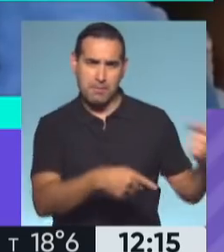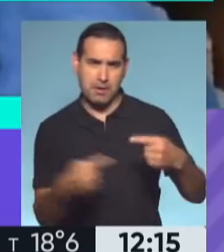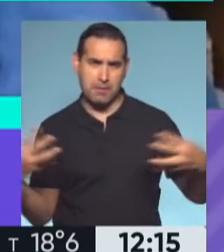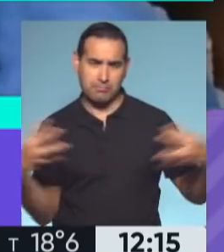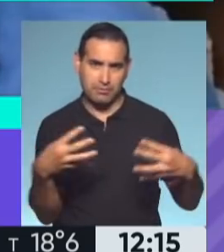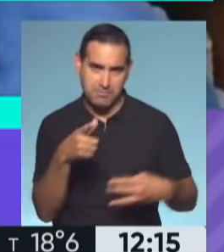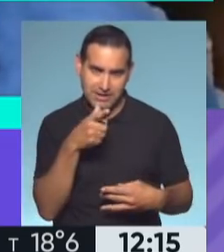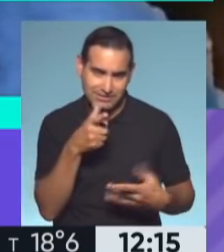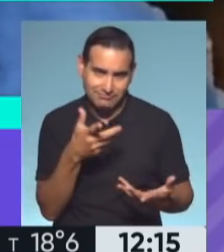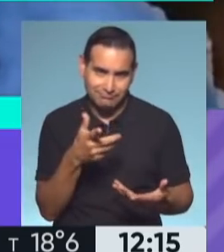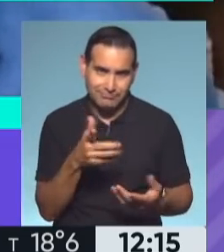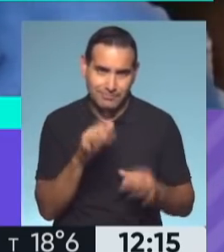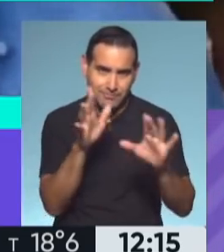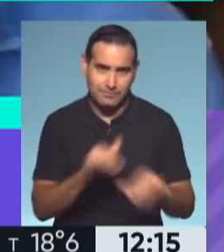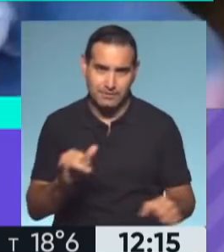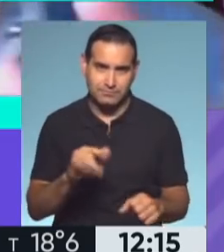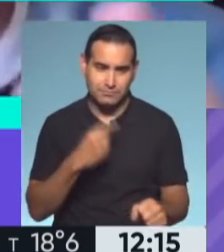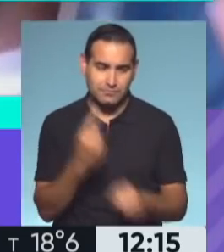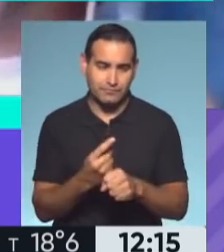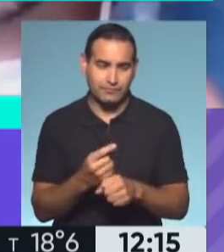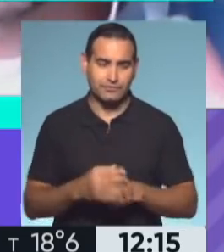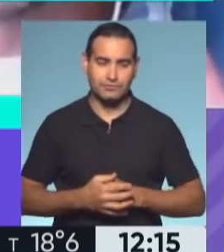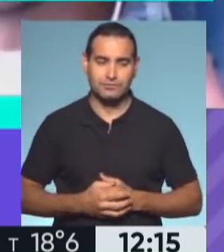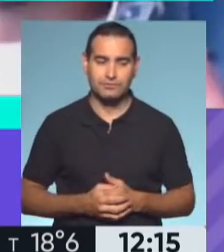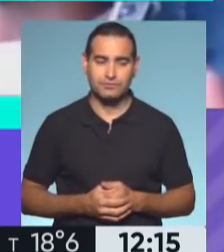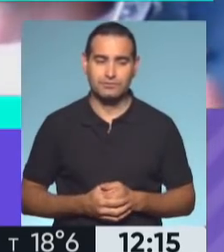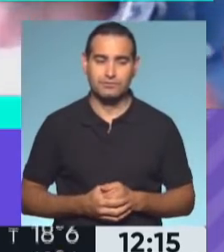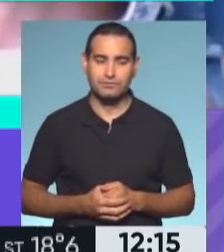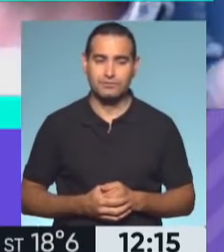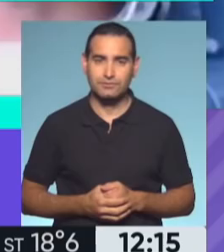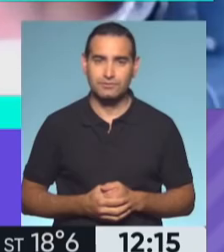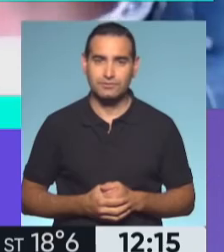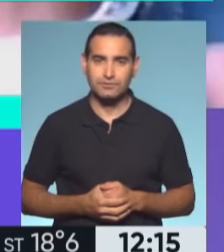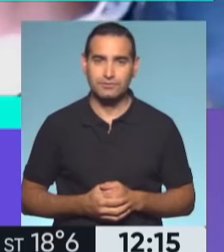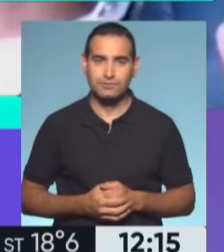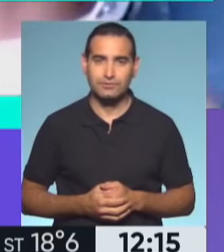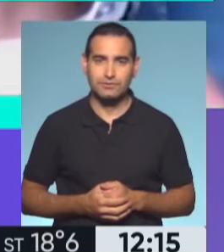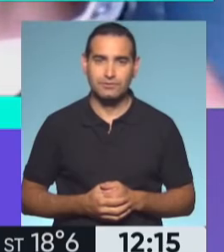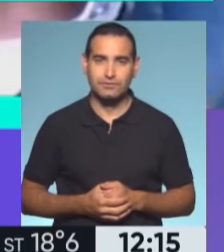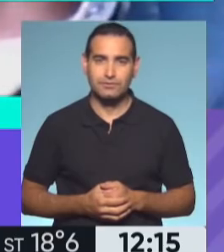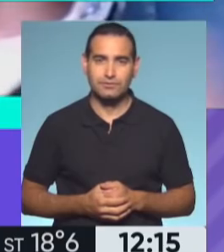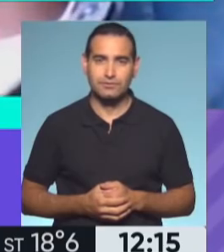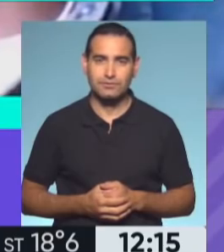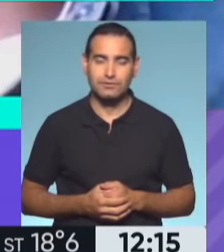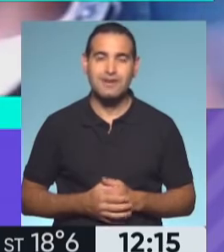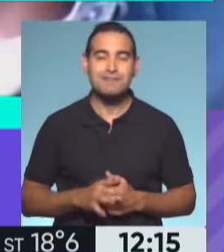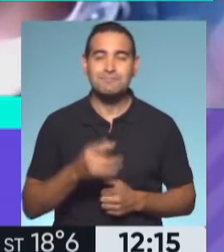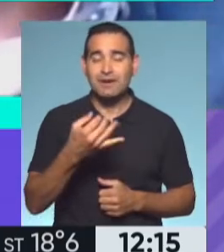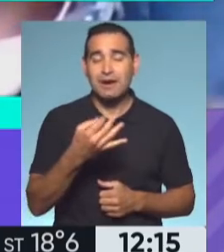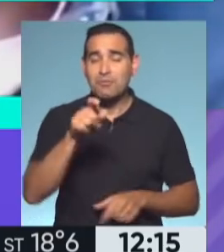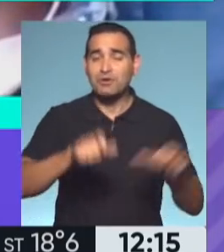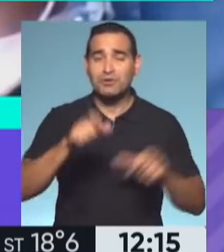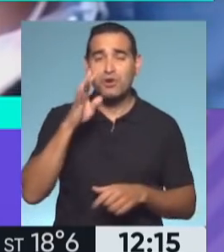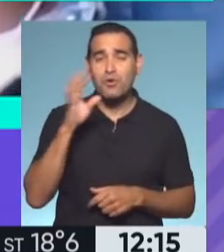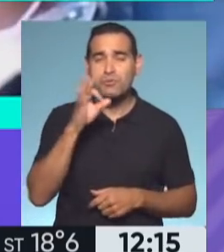parece imposible. Sí, yo diría que más, a ver, yo digo que entra lo que es la opinión de mucha gente como si